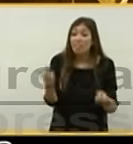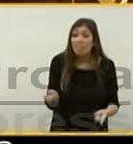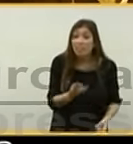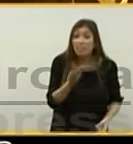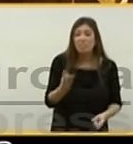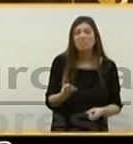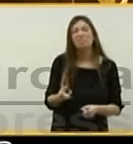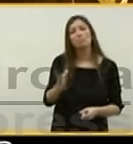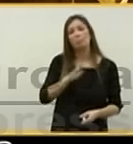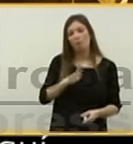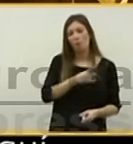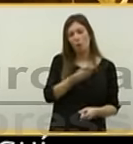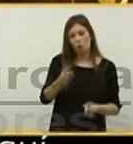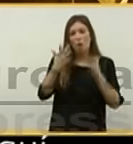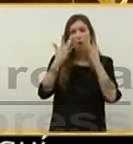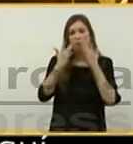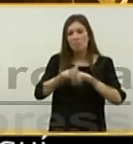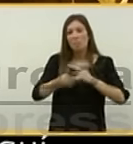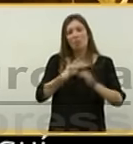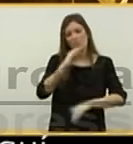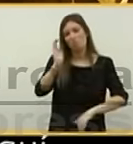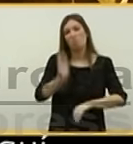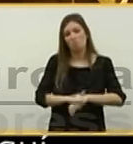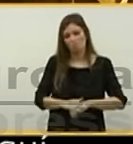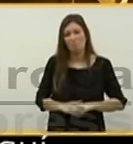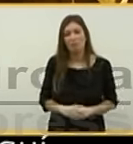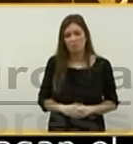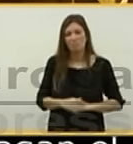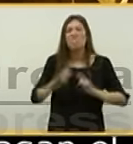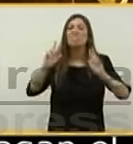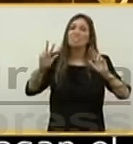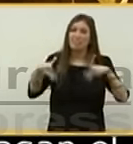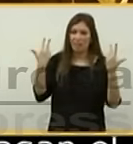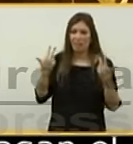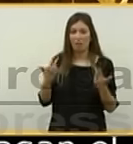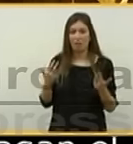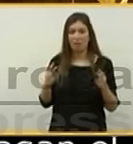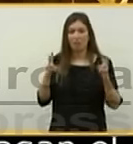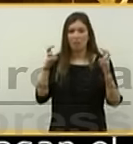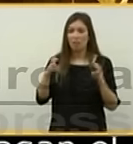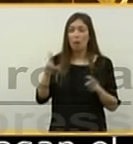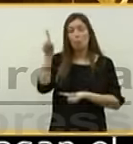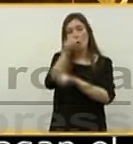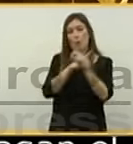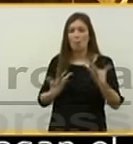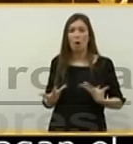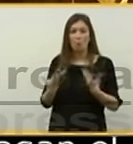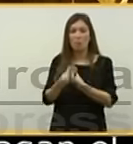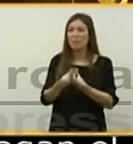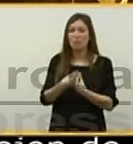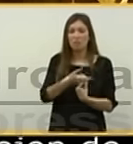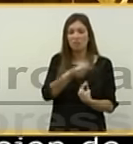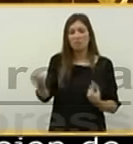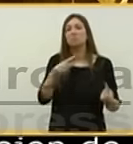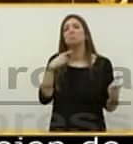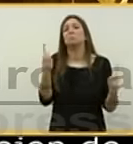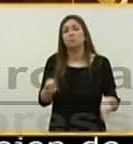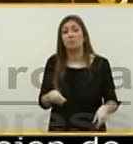ser demócratas y que dejen de llamar crisis de convivencia a una derrota. Por cierto, señor